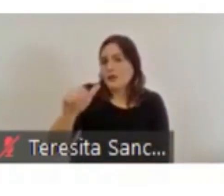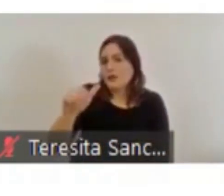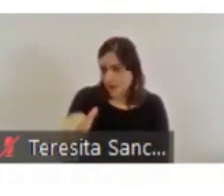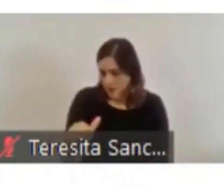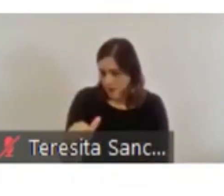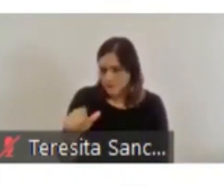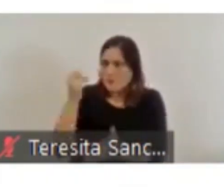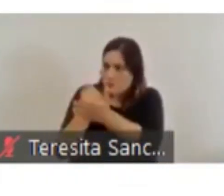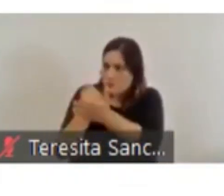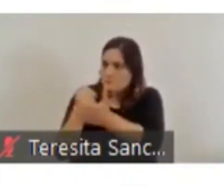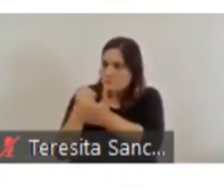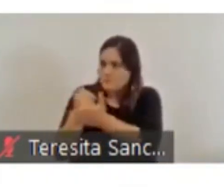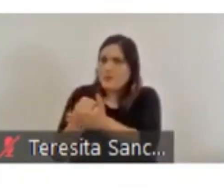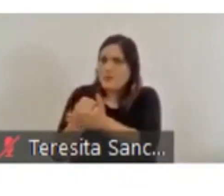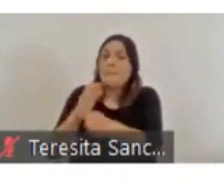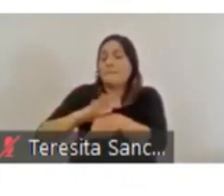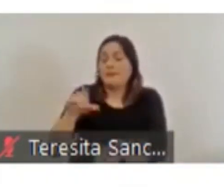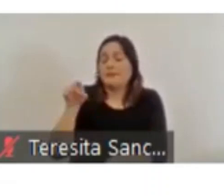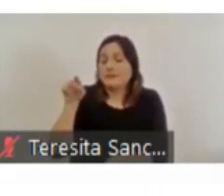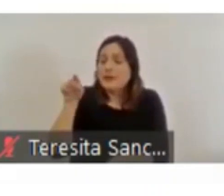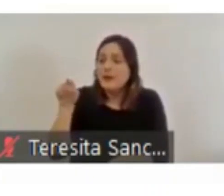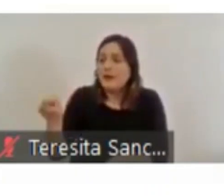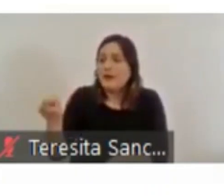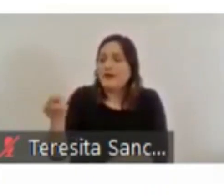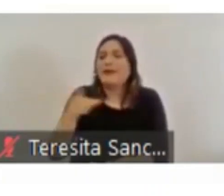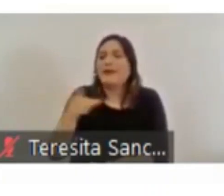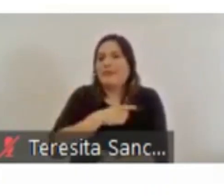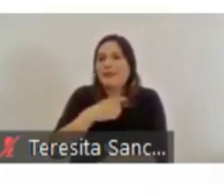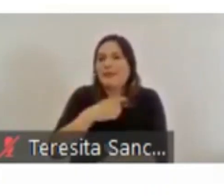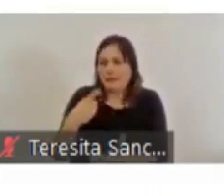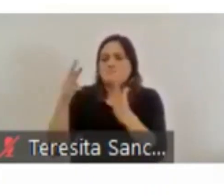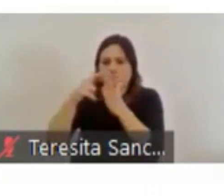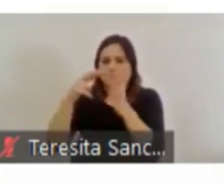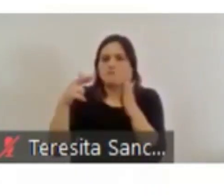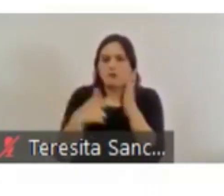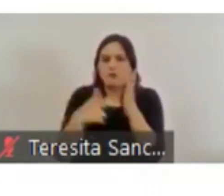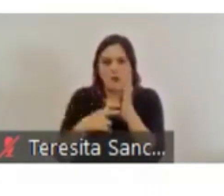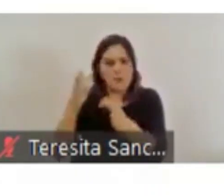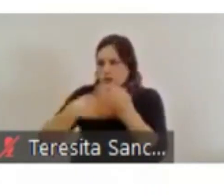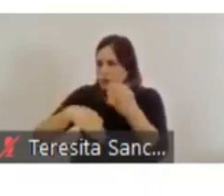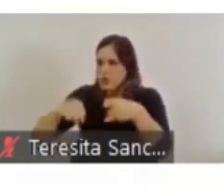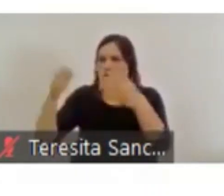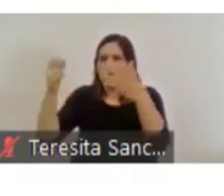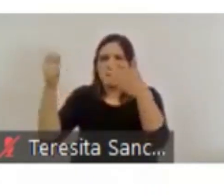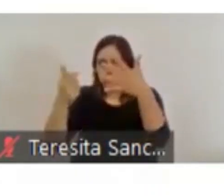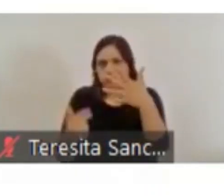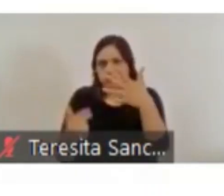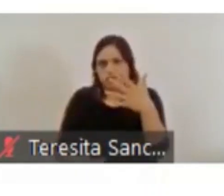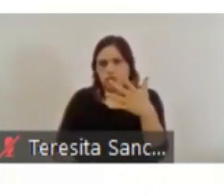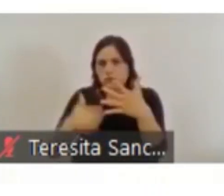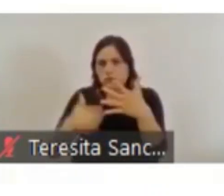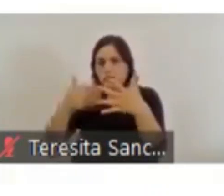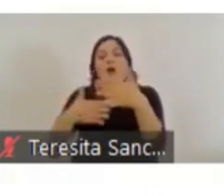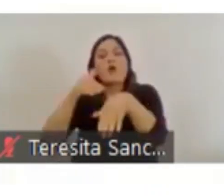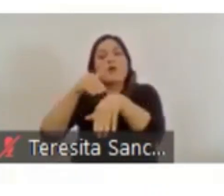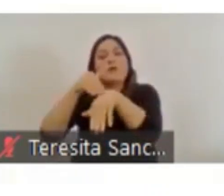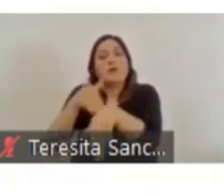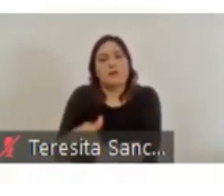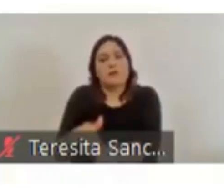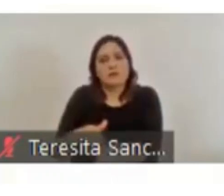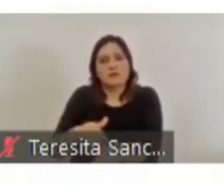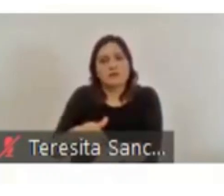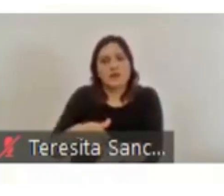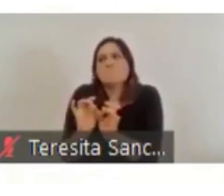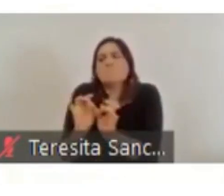tuvieran la capacidad de actuar en el caso de algún siniestro, que fue que entonces